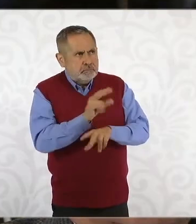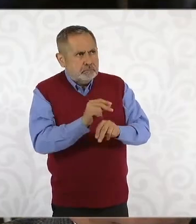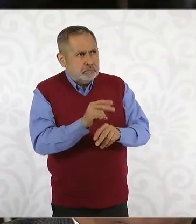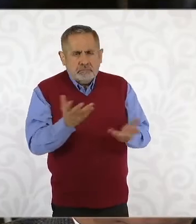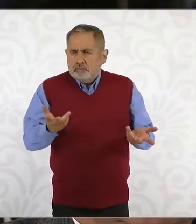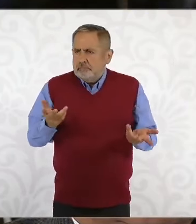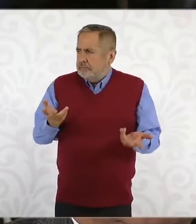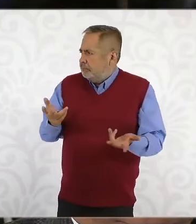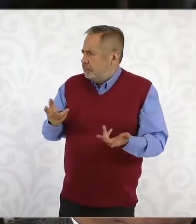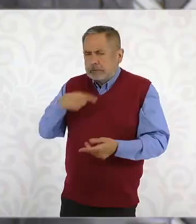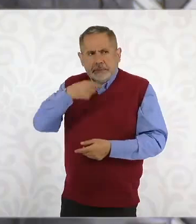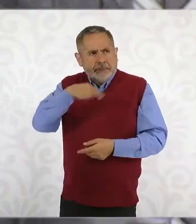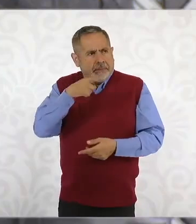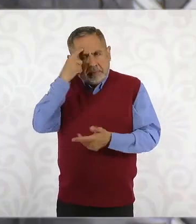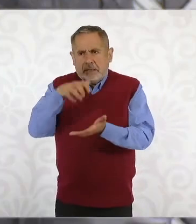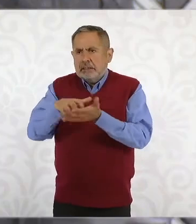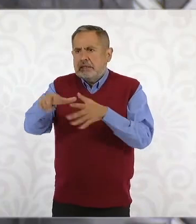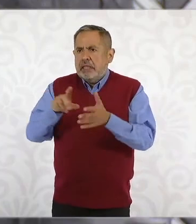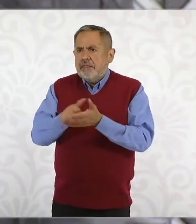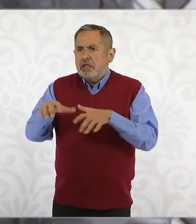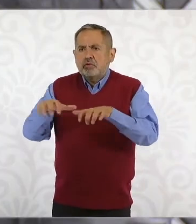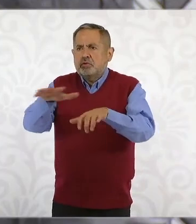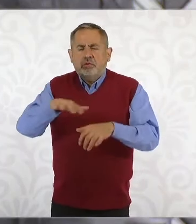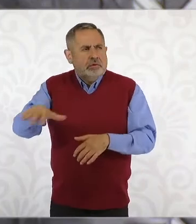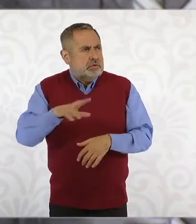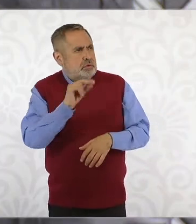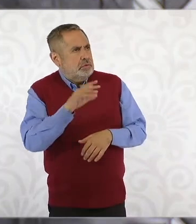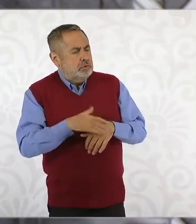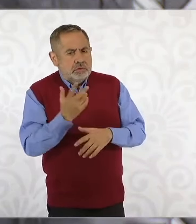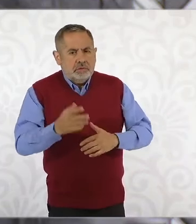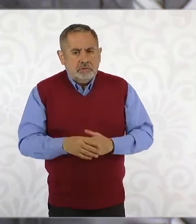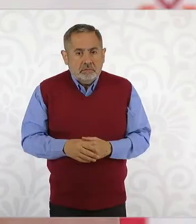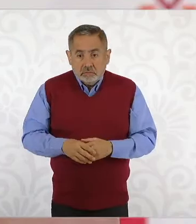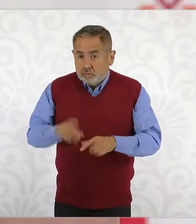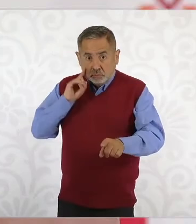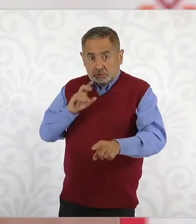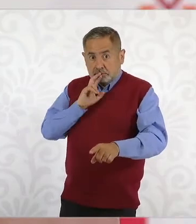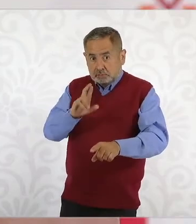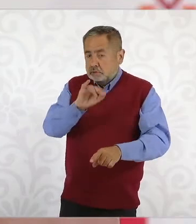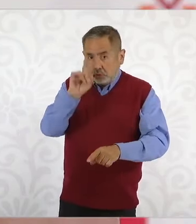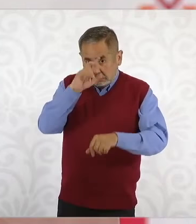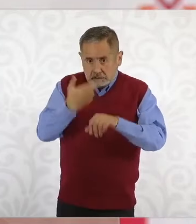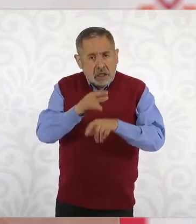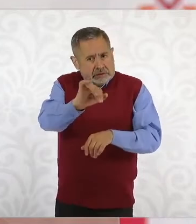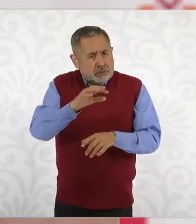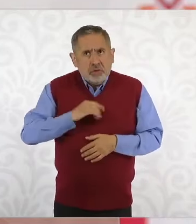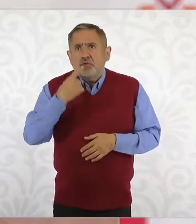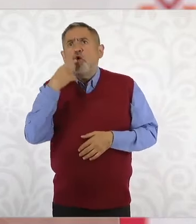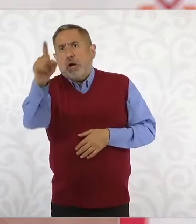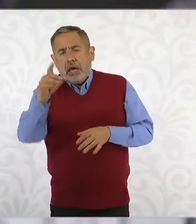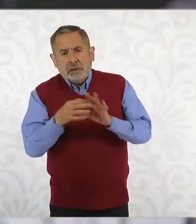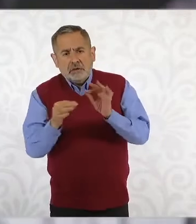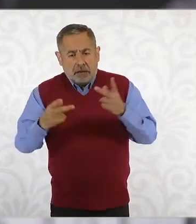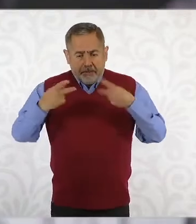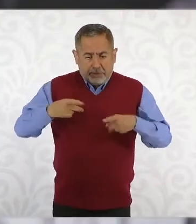la audiencia? No, bueno, queda el derecho de audiencia en tener un mecanismo eficaz para que tú puedas quejarte y tener una